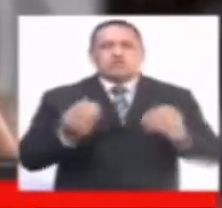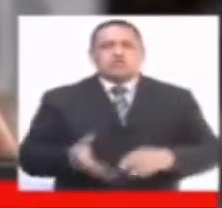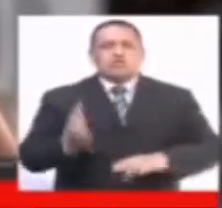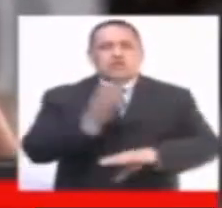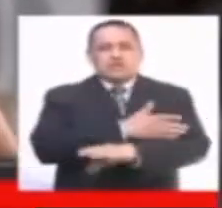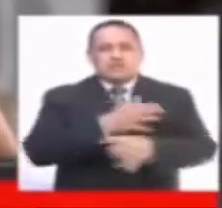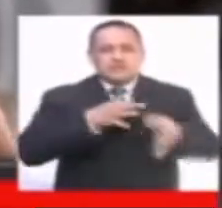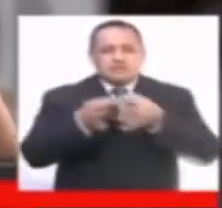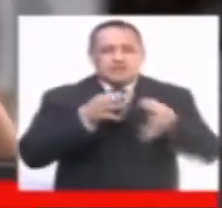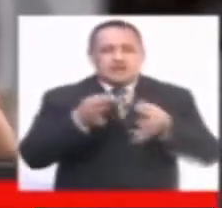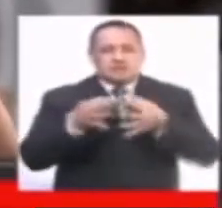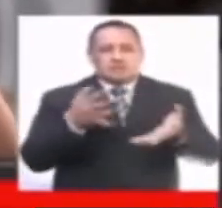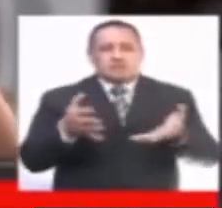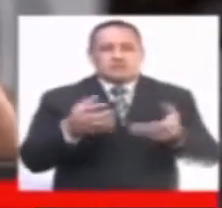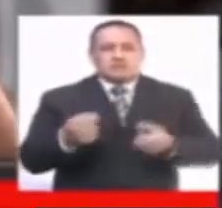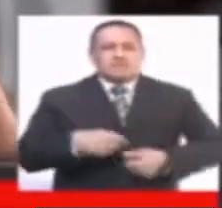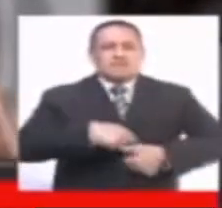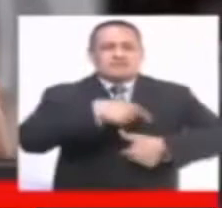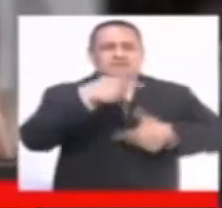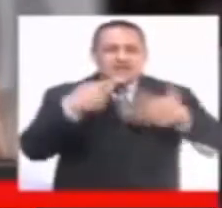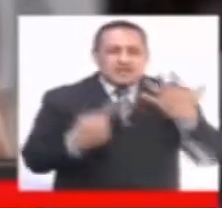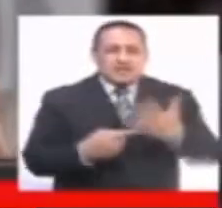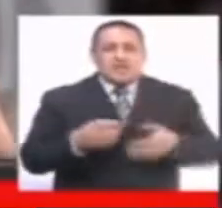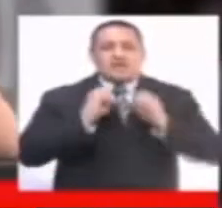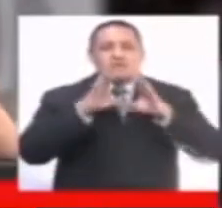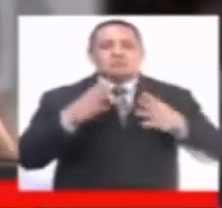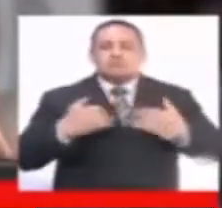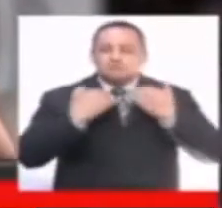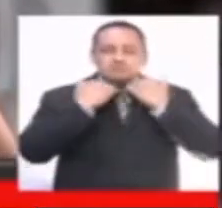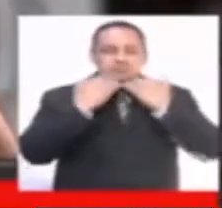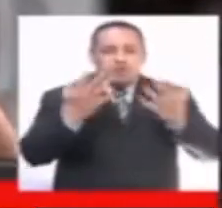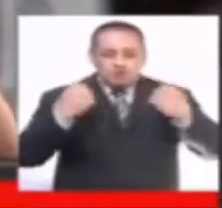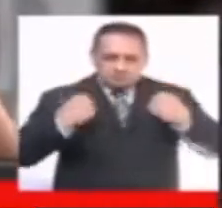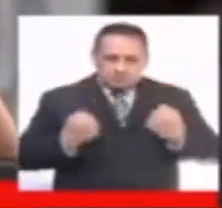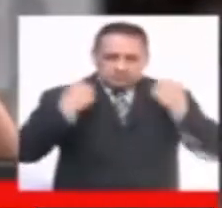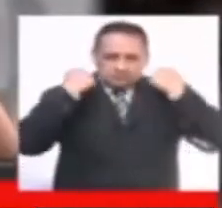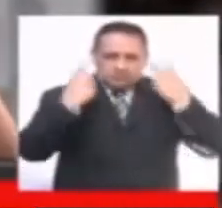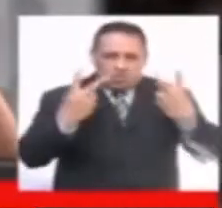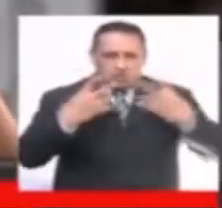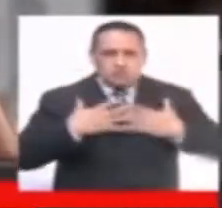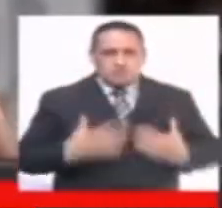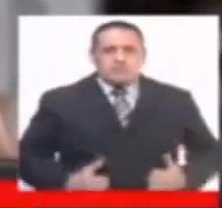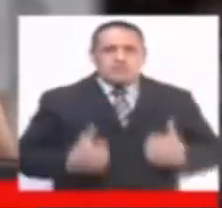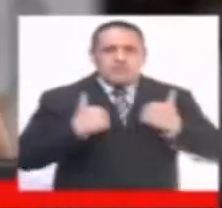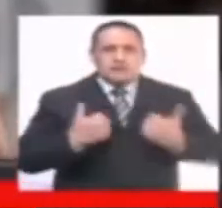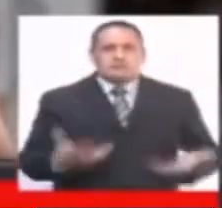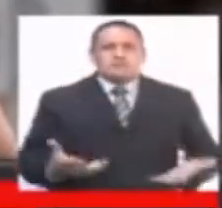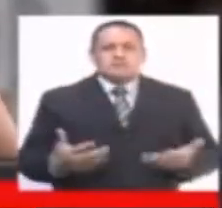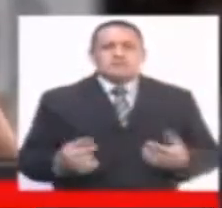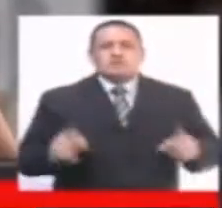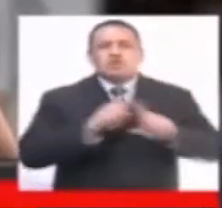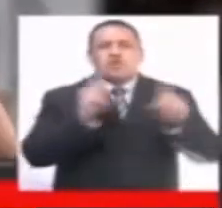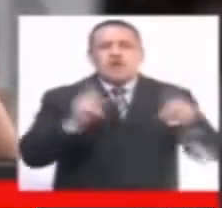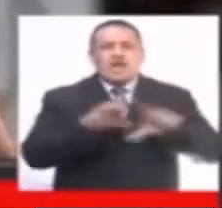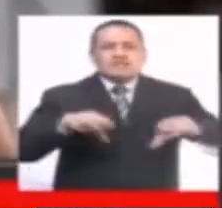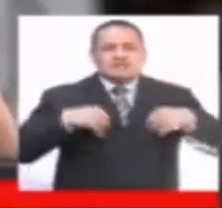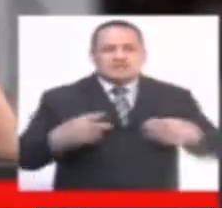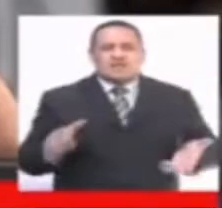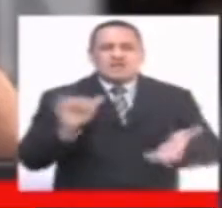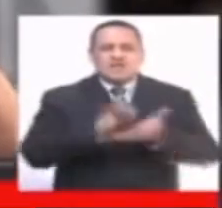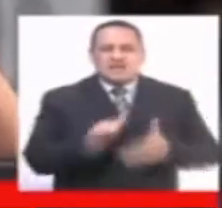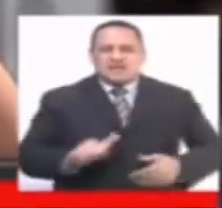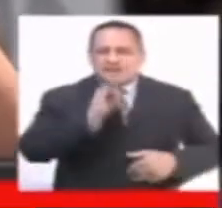dicho innumerables veces, hasta con la vida si fuera necesario. No vamos a permitir que